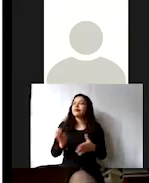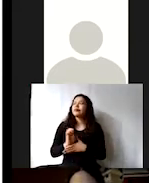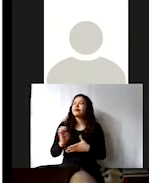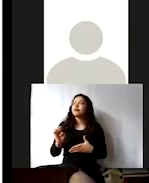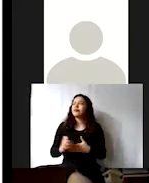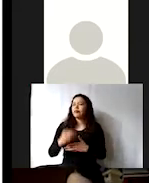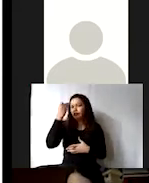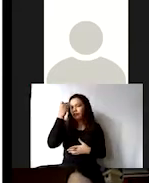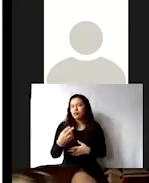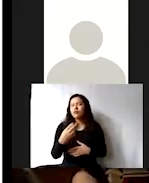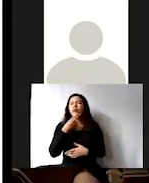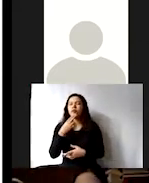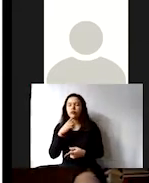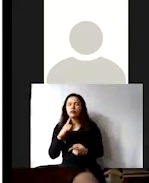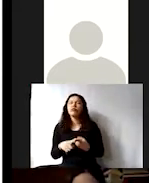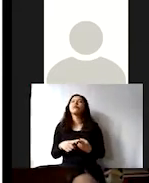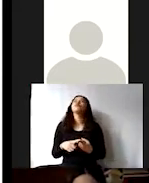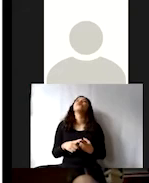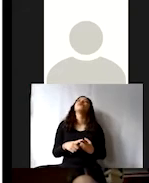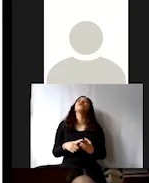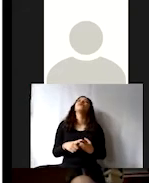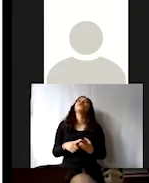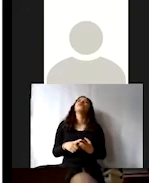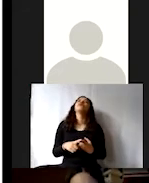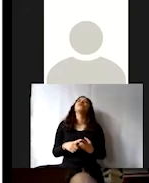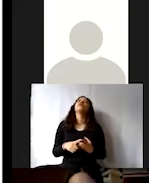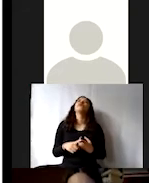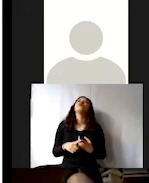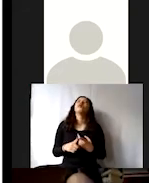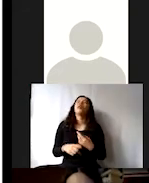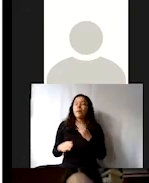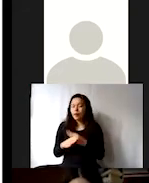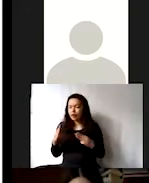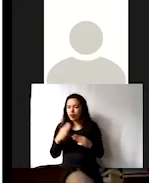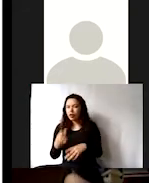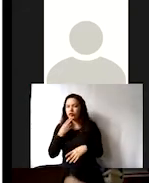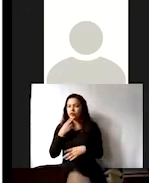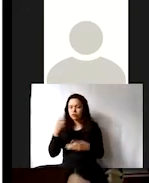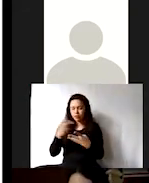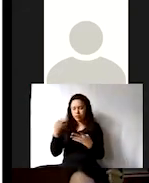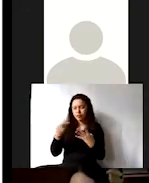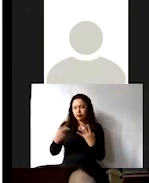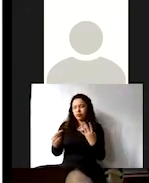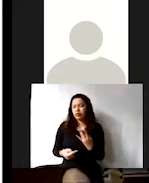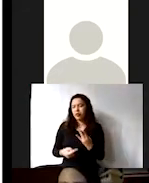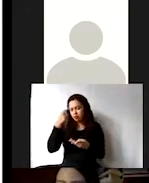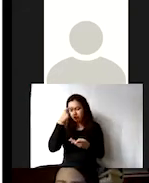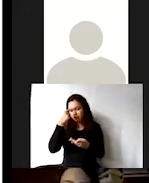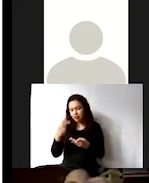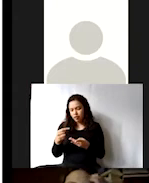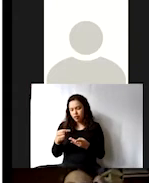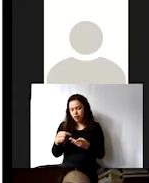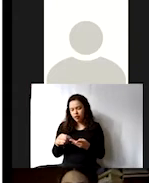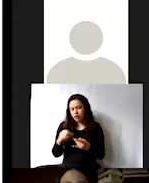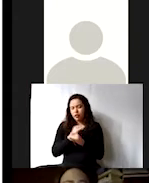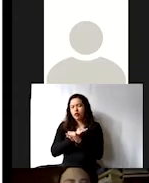tiempo de uso o el uso de ciertas herramientas, etcétera, etcétera, a través de la base de